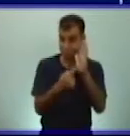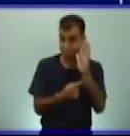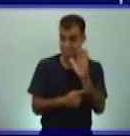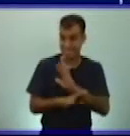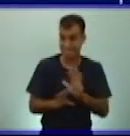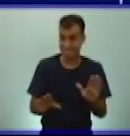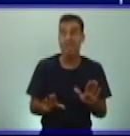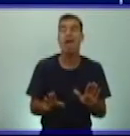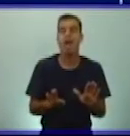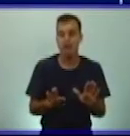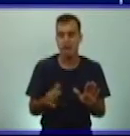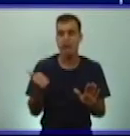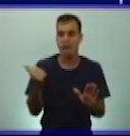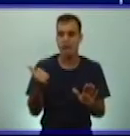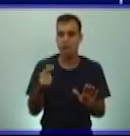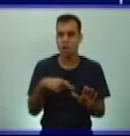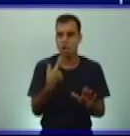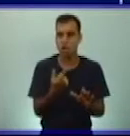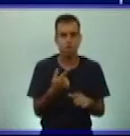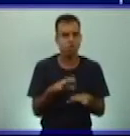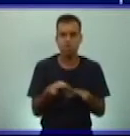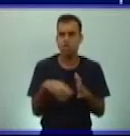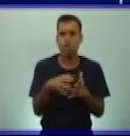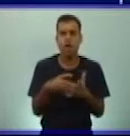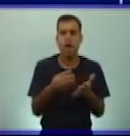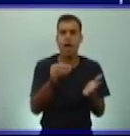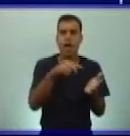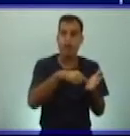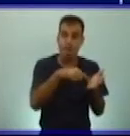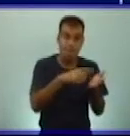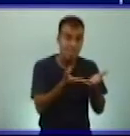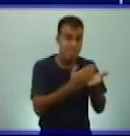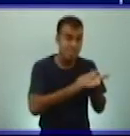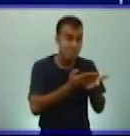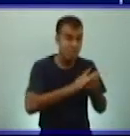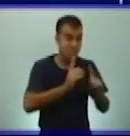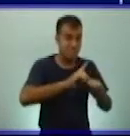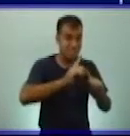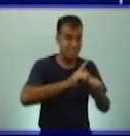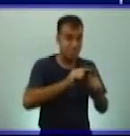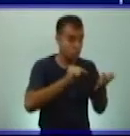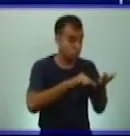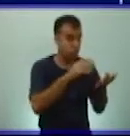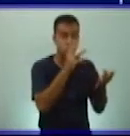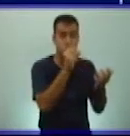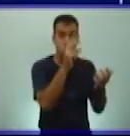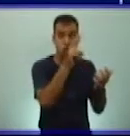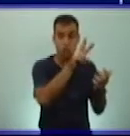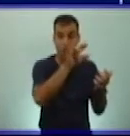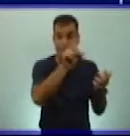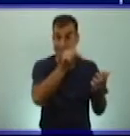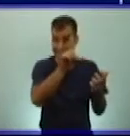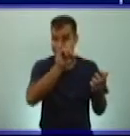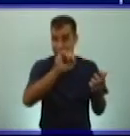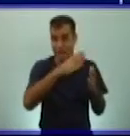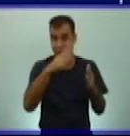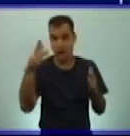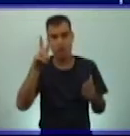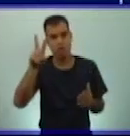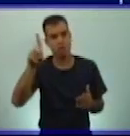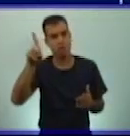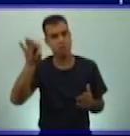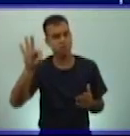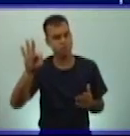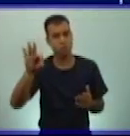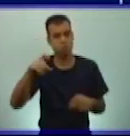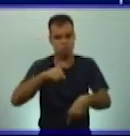los vamos a encontrar y vamos a utilizar el libro de texto desde la página 216 hasta la página 218. Les voy a